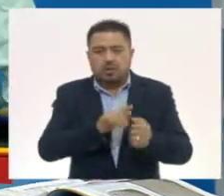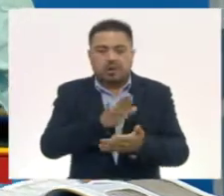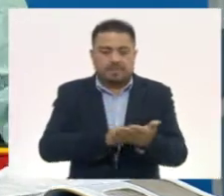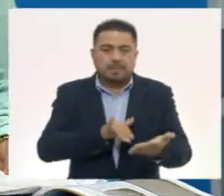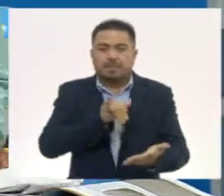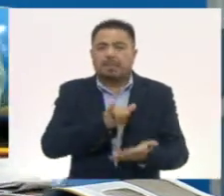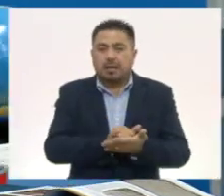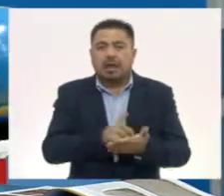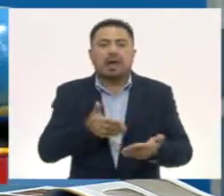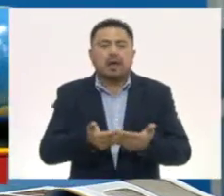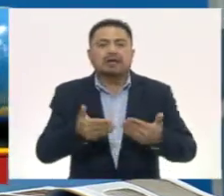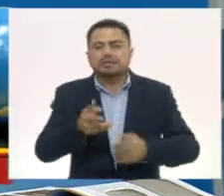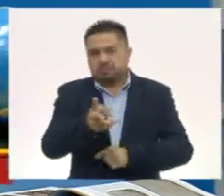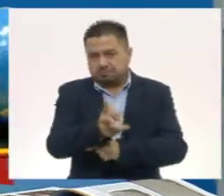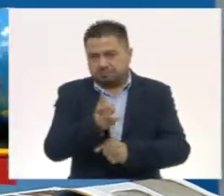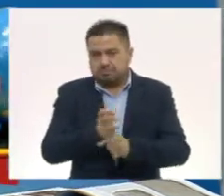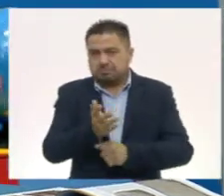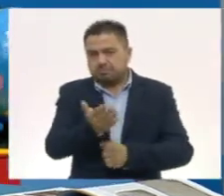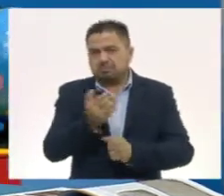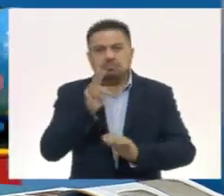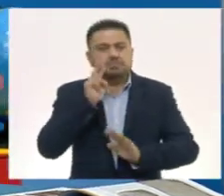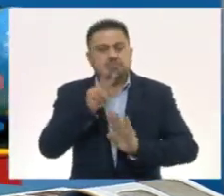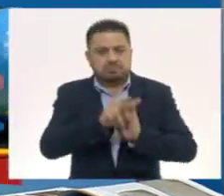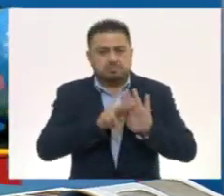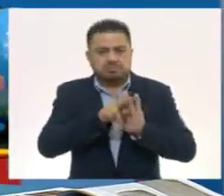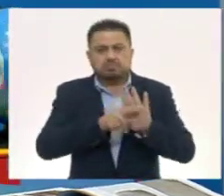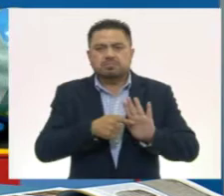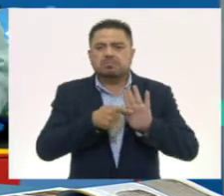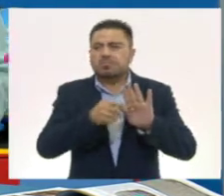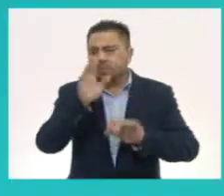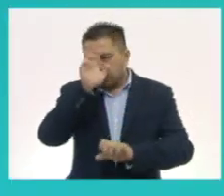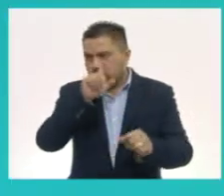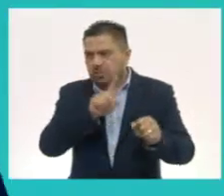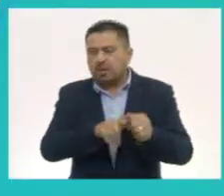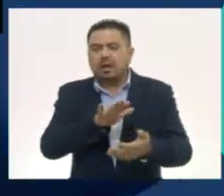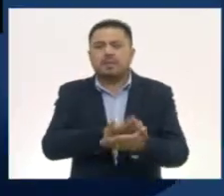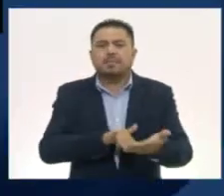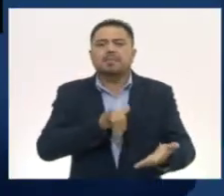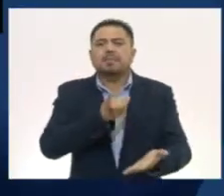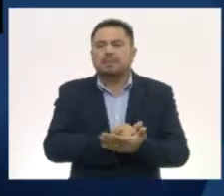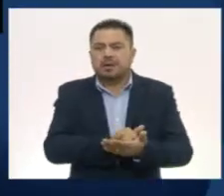Y ahora te invito a que veamos los siguientes videos sobre la cultura maya.